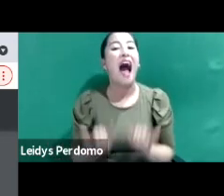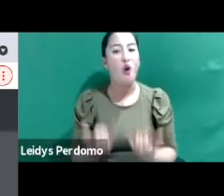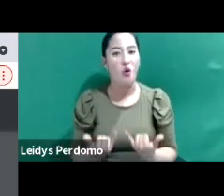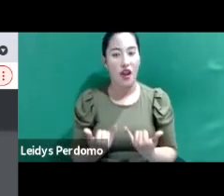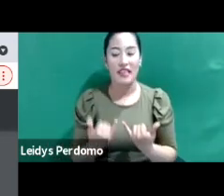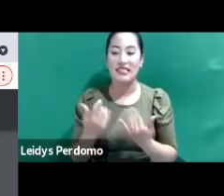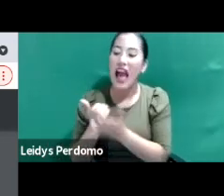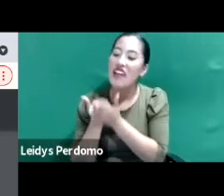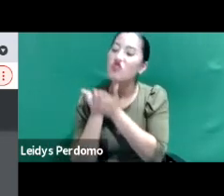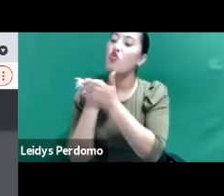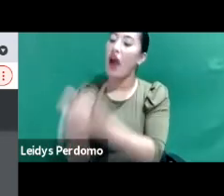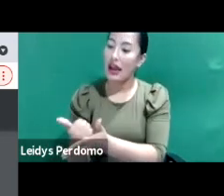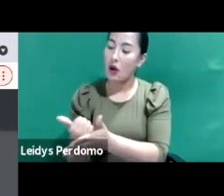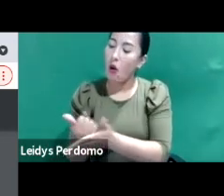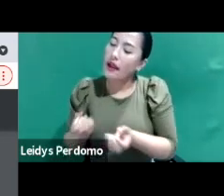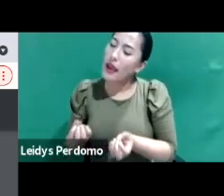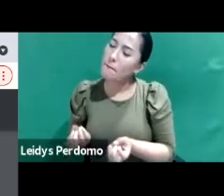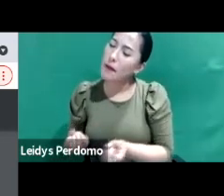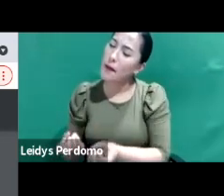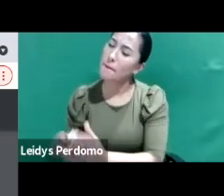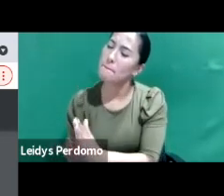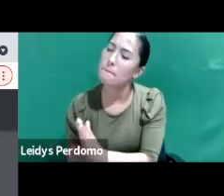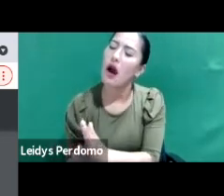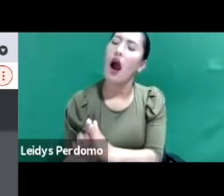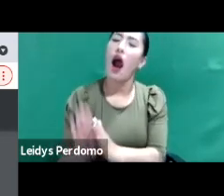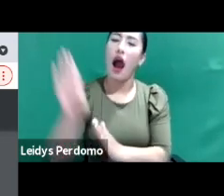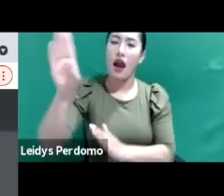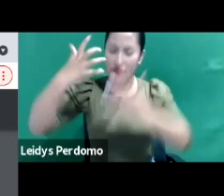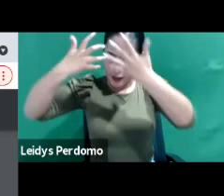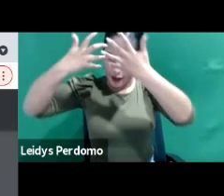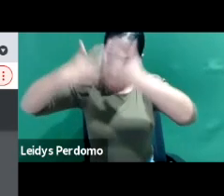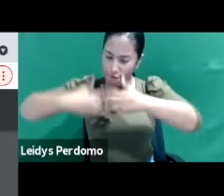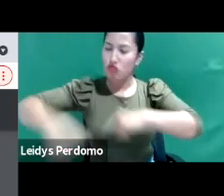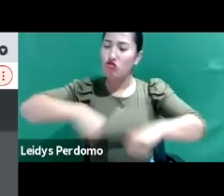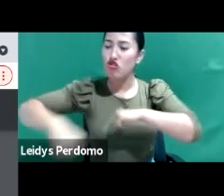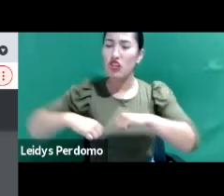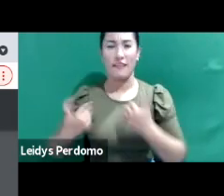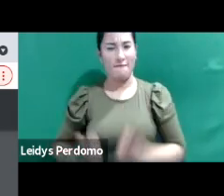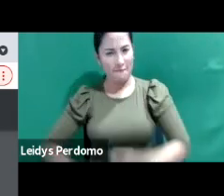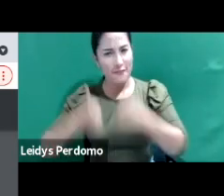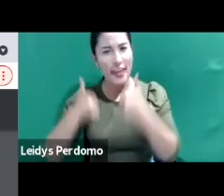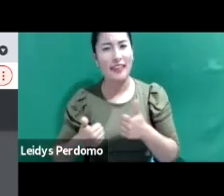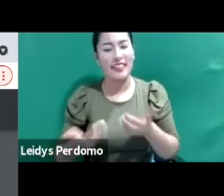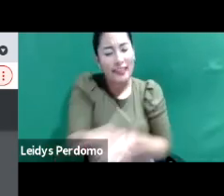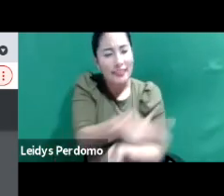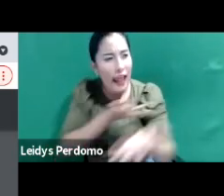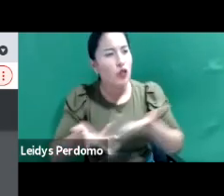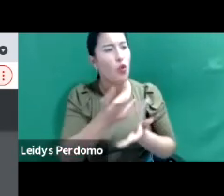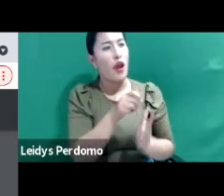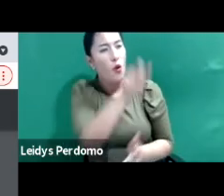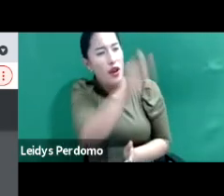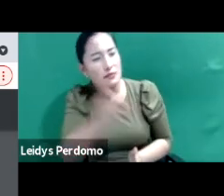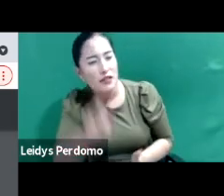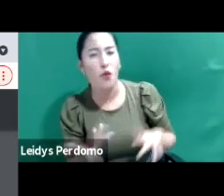mayor potencial en términos de funcionar, de identificar, de interactuar, de